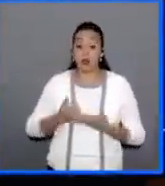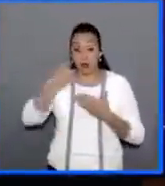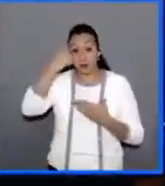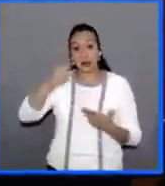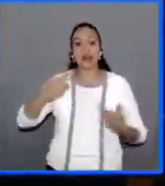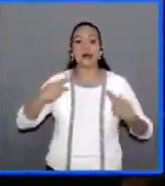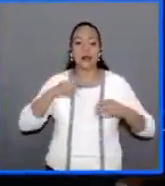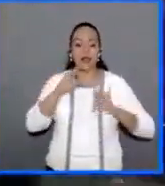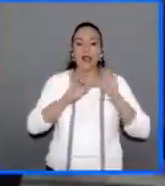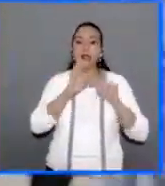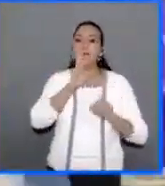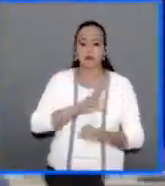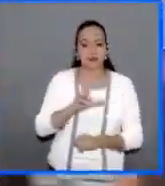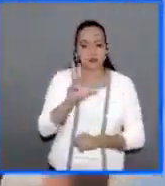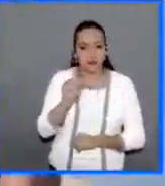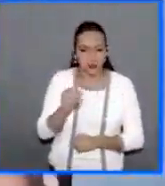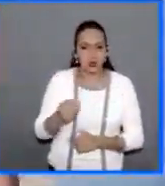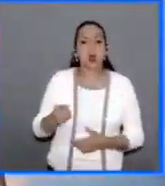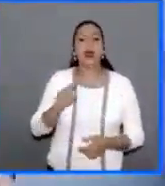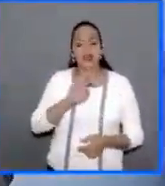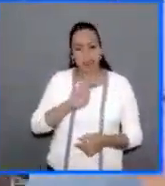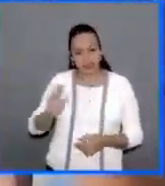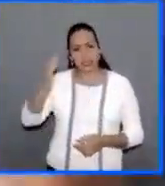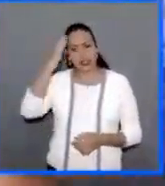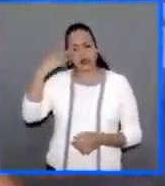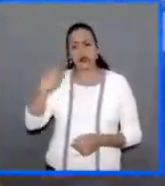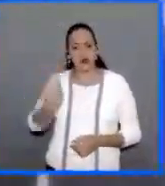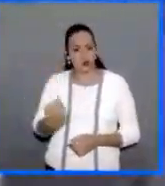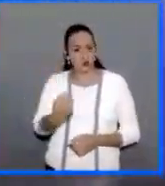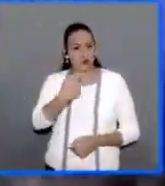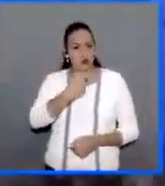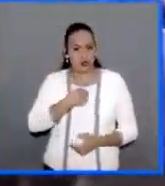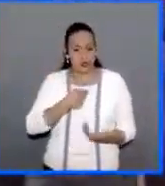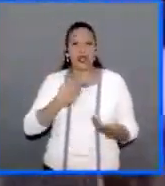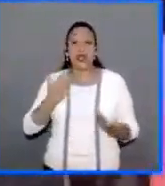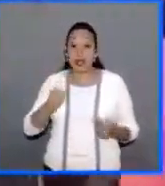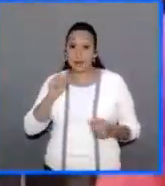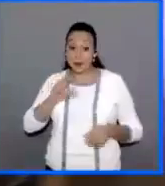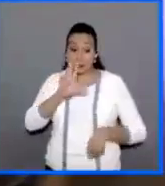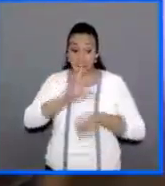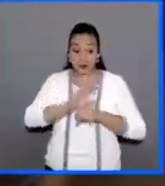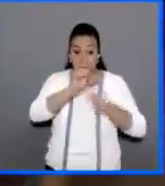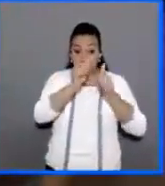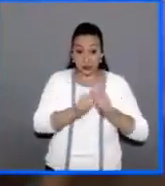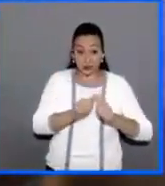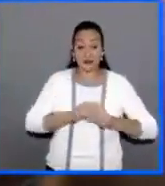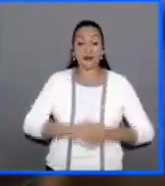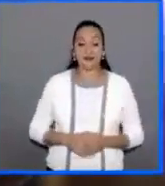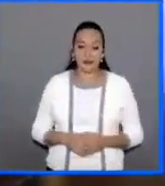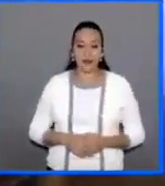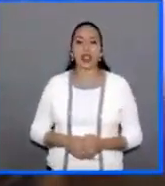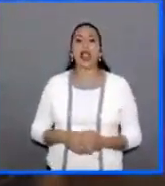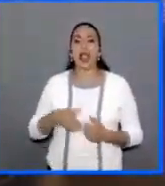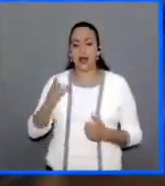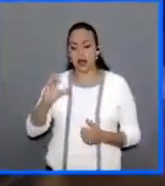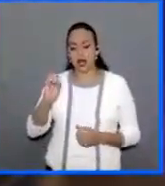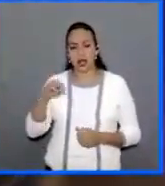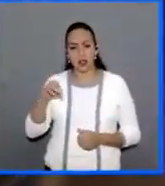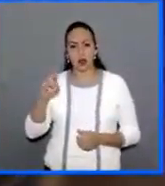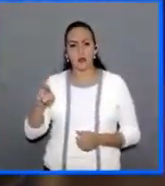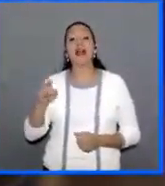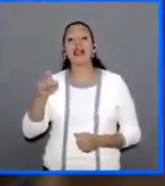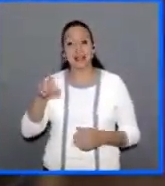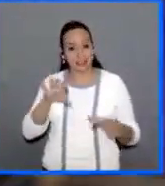género durante el reconocimiento de su condición como refugiada por parte de la Comar, instancia que también fue vinculada al amparo